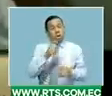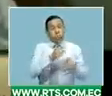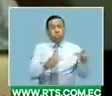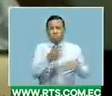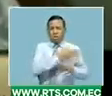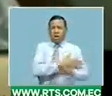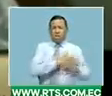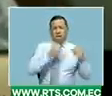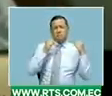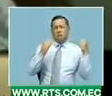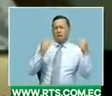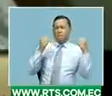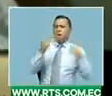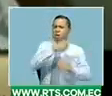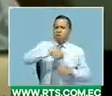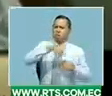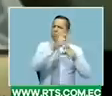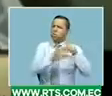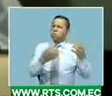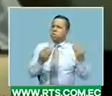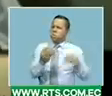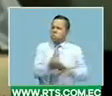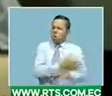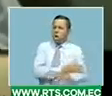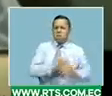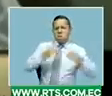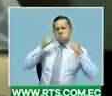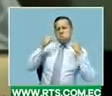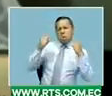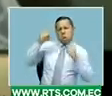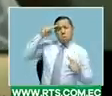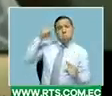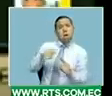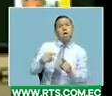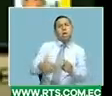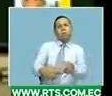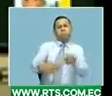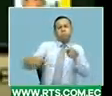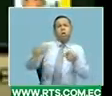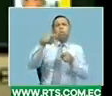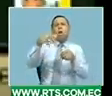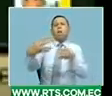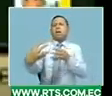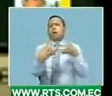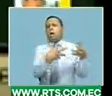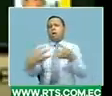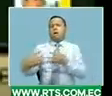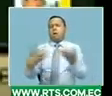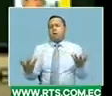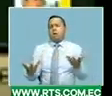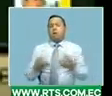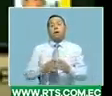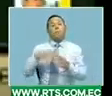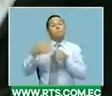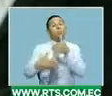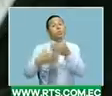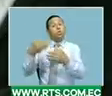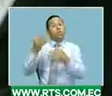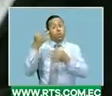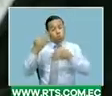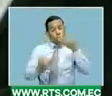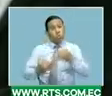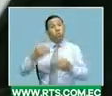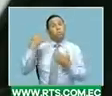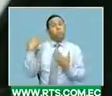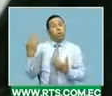hubo delincuentes preparados para una pelea con tintes de guerrilla. En todo el proceso de juicio político, la exministra fue apoyada por el